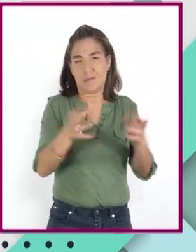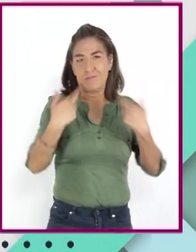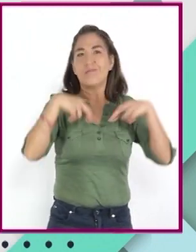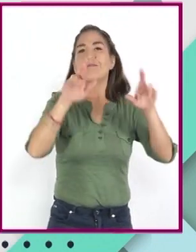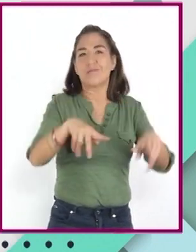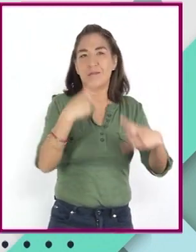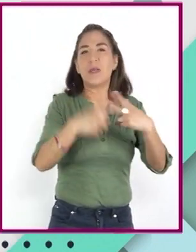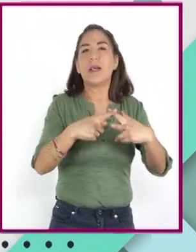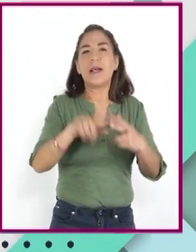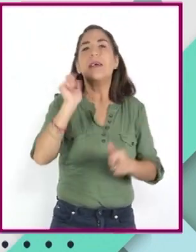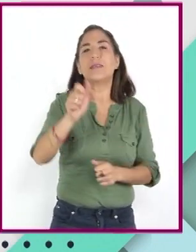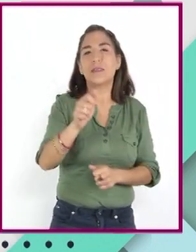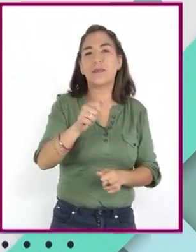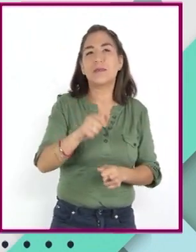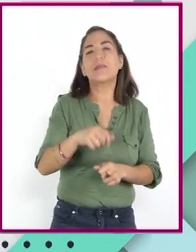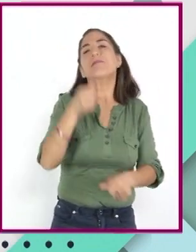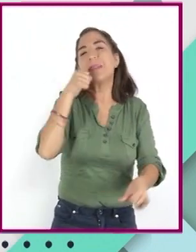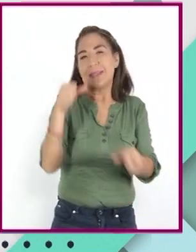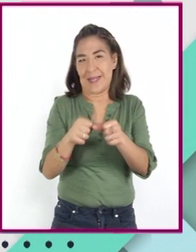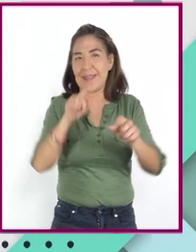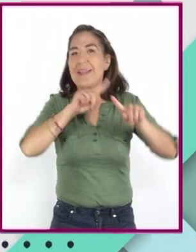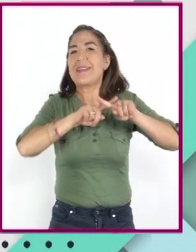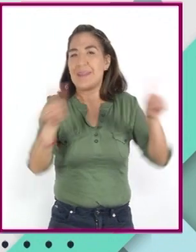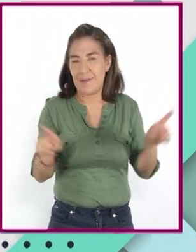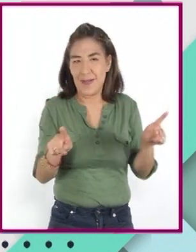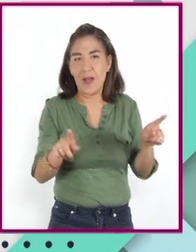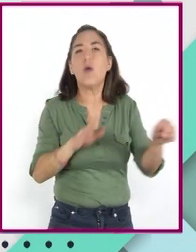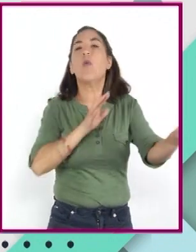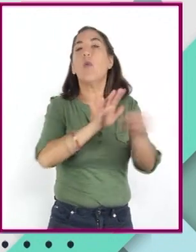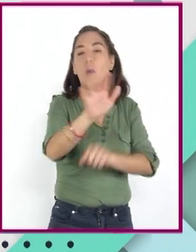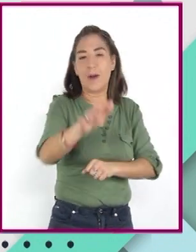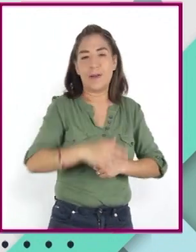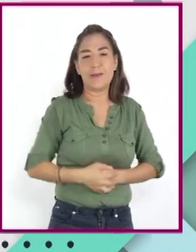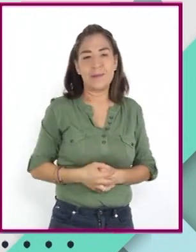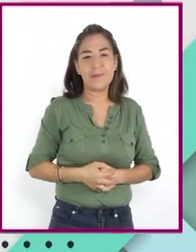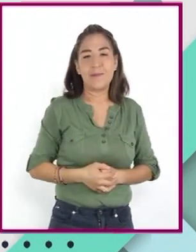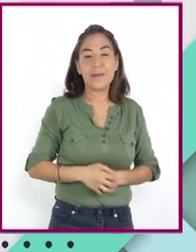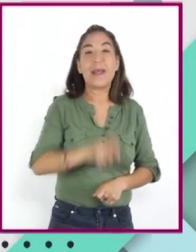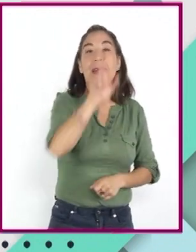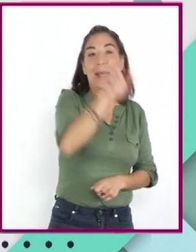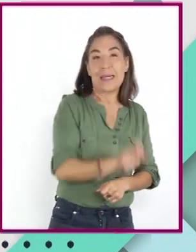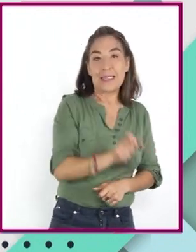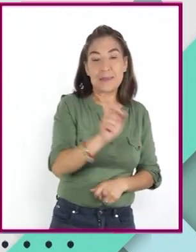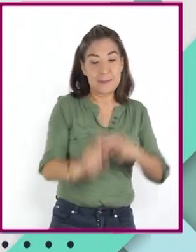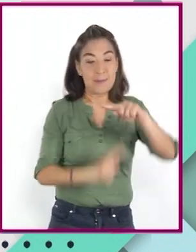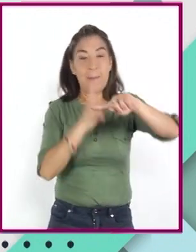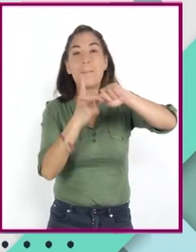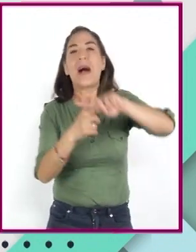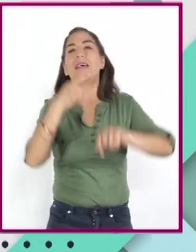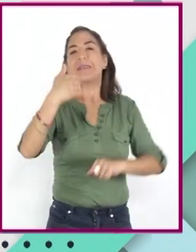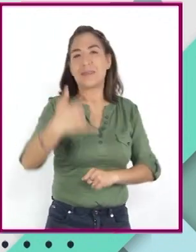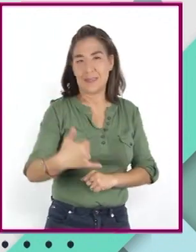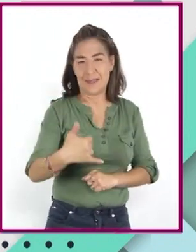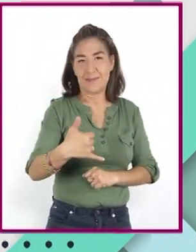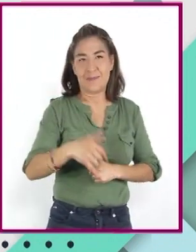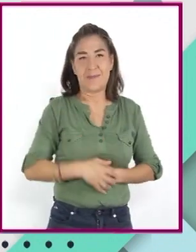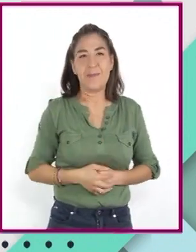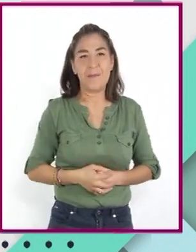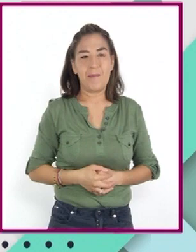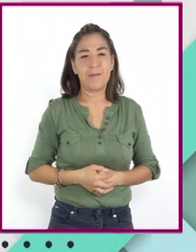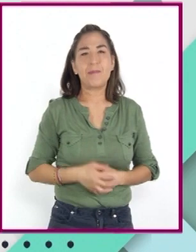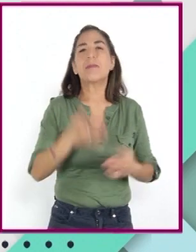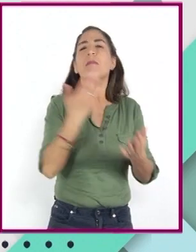con dos literales distintas. En este caso quedaría como X más Y.